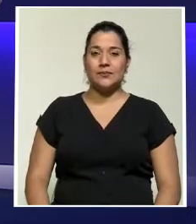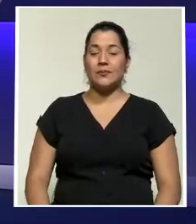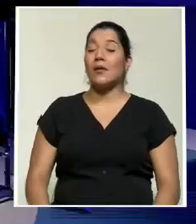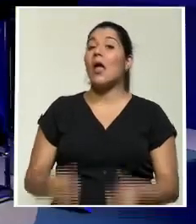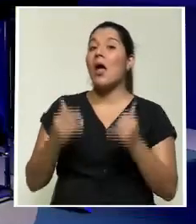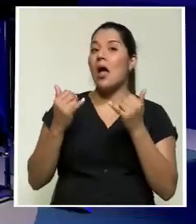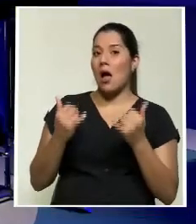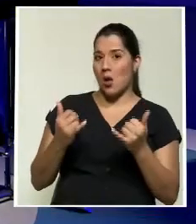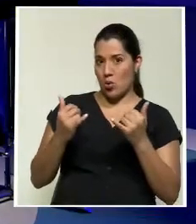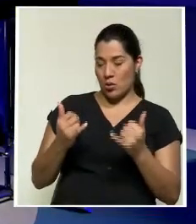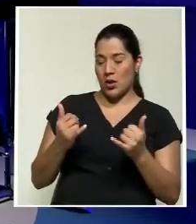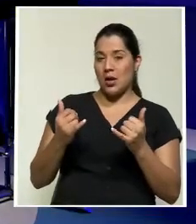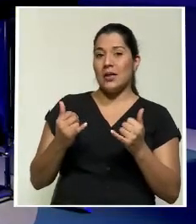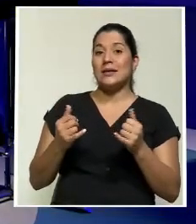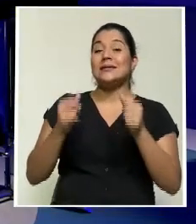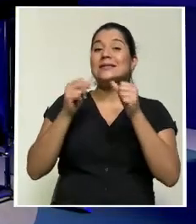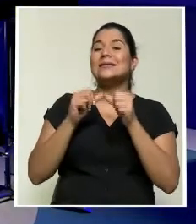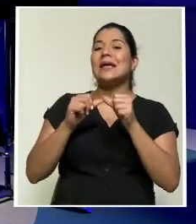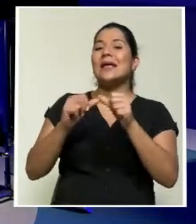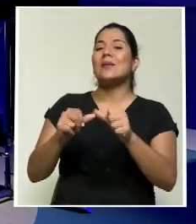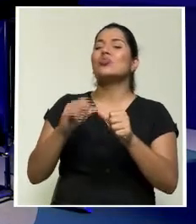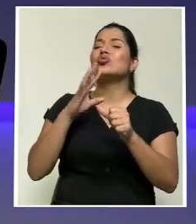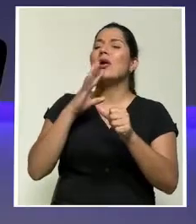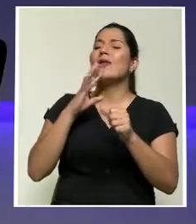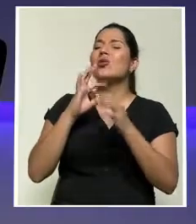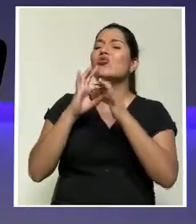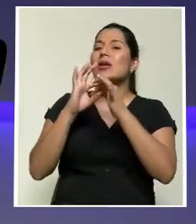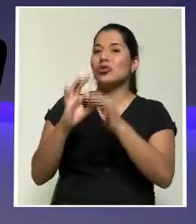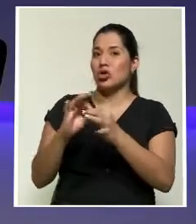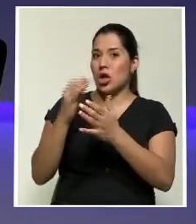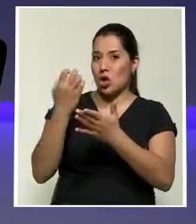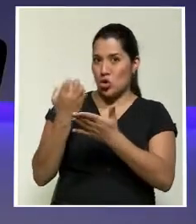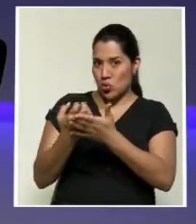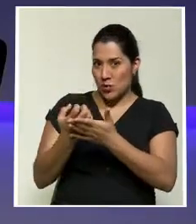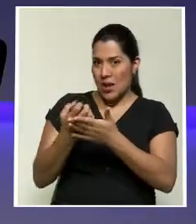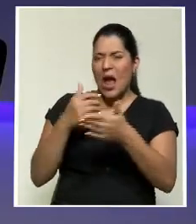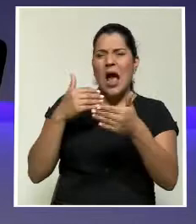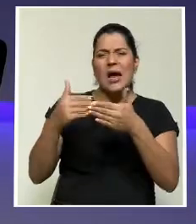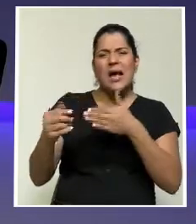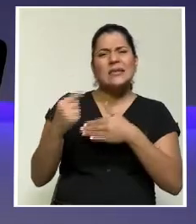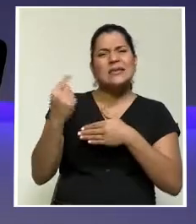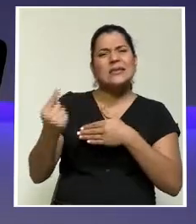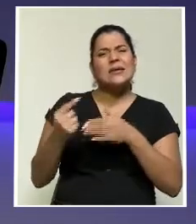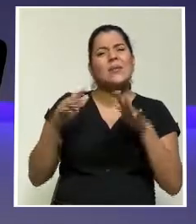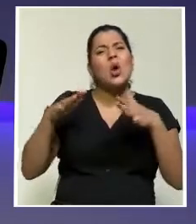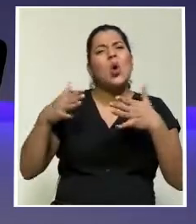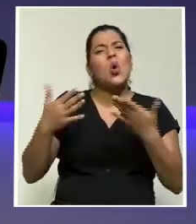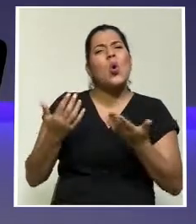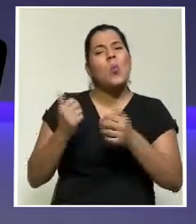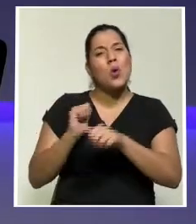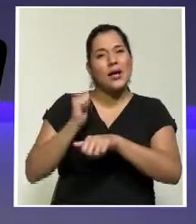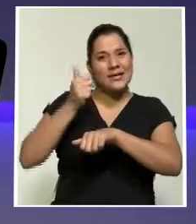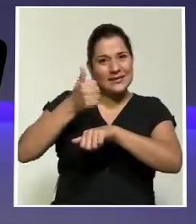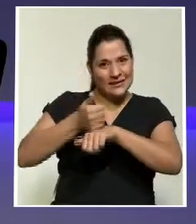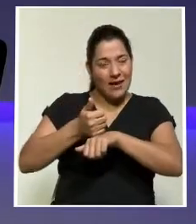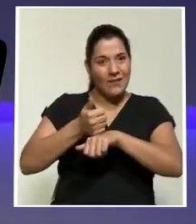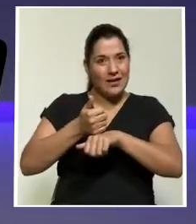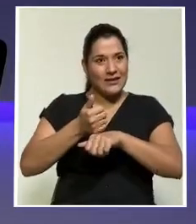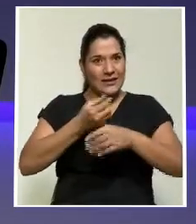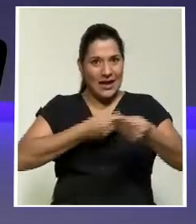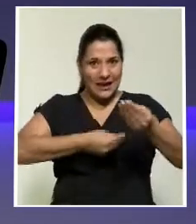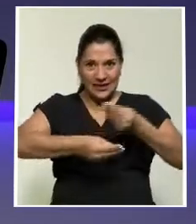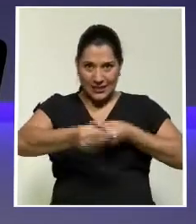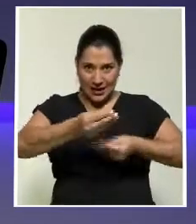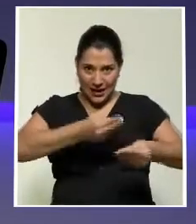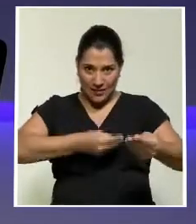Ahora, volviendo a las raíces de la ciencia económica, usualmente, ¿cómo se establecen lo que llaman términos de intercambio? Es decir, lo